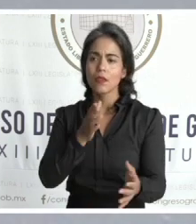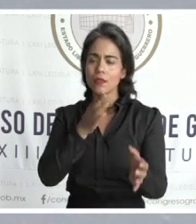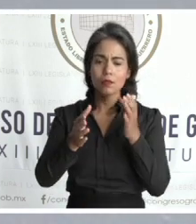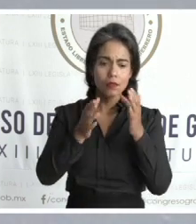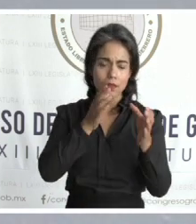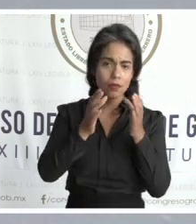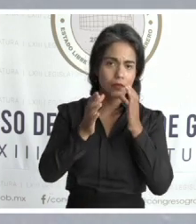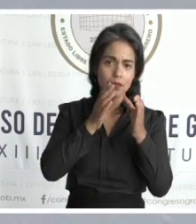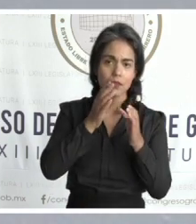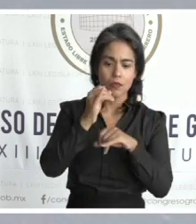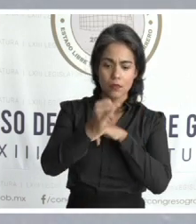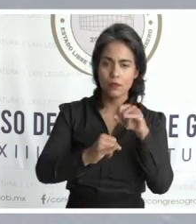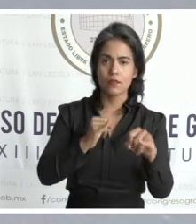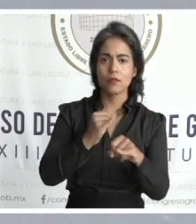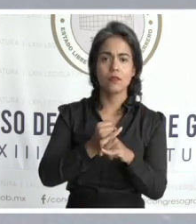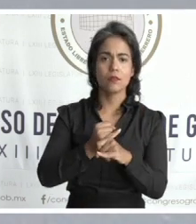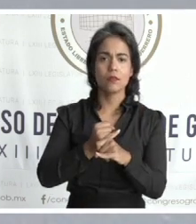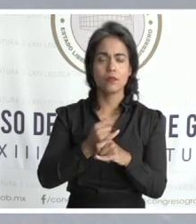presume